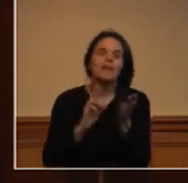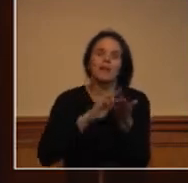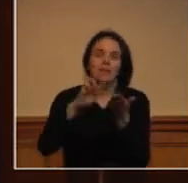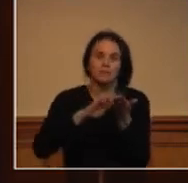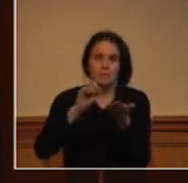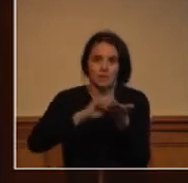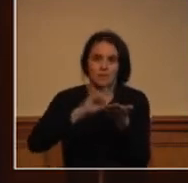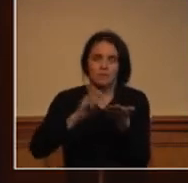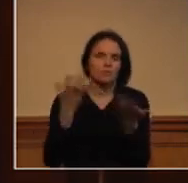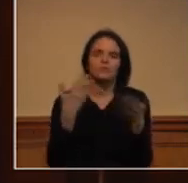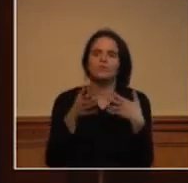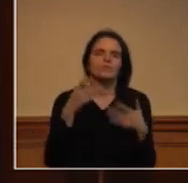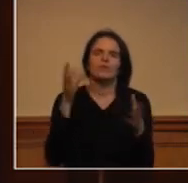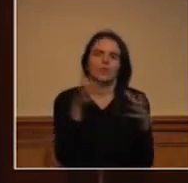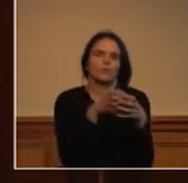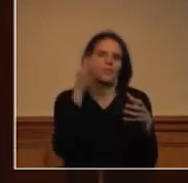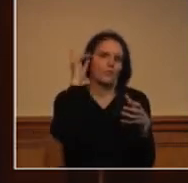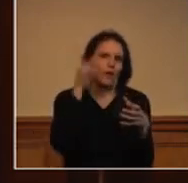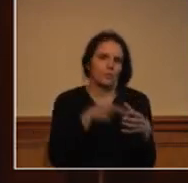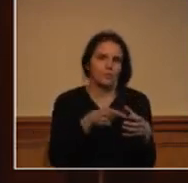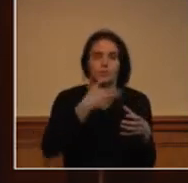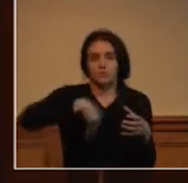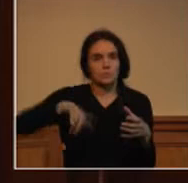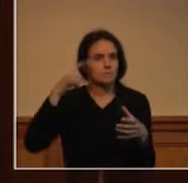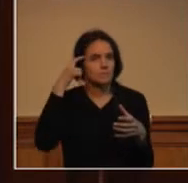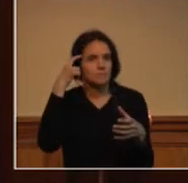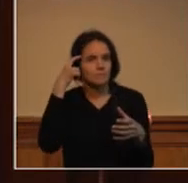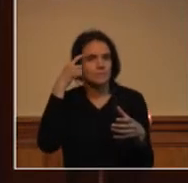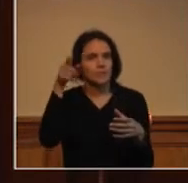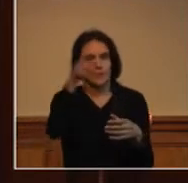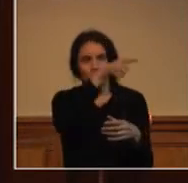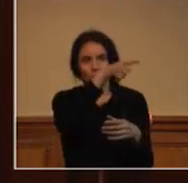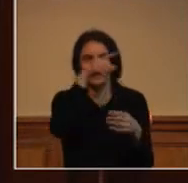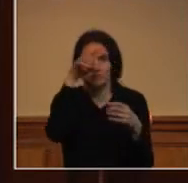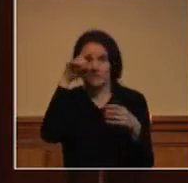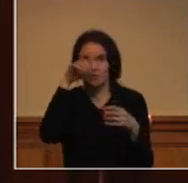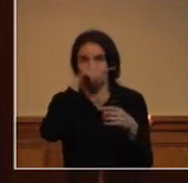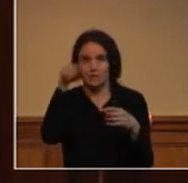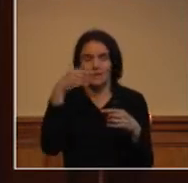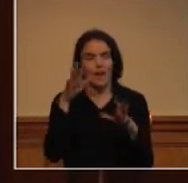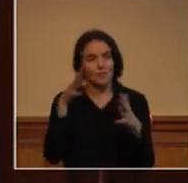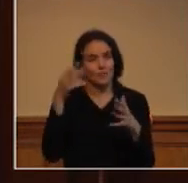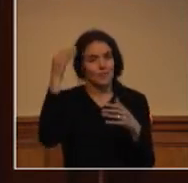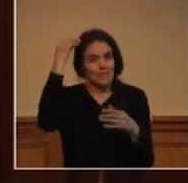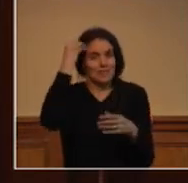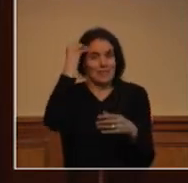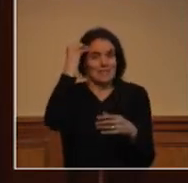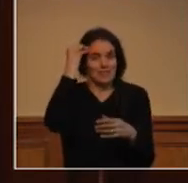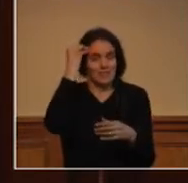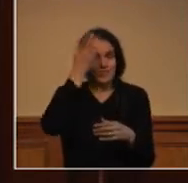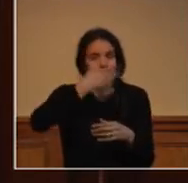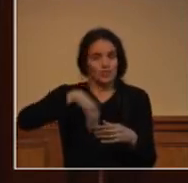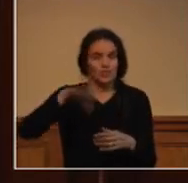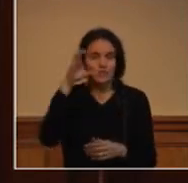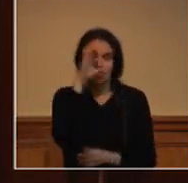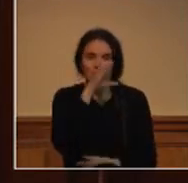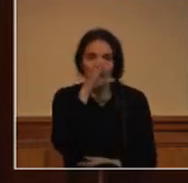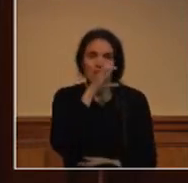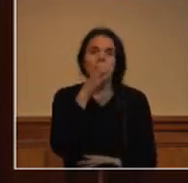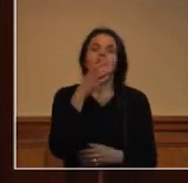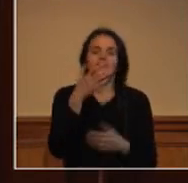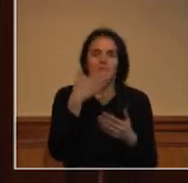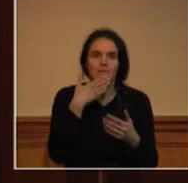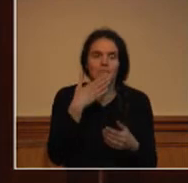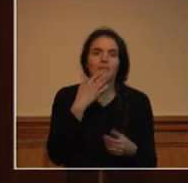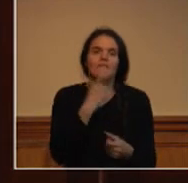¿Y nosotros qué teníamos en mente? Probablemente lo que muchos de ustedes tienen en mente, que deberíamos encontrar muchas